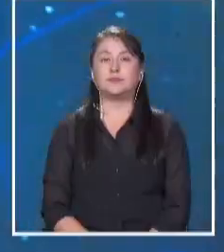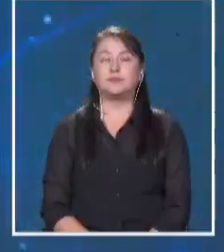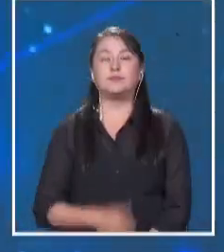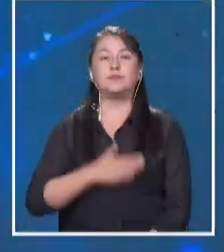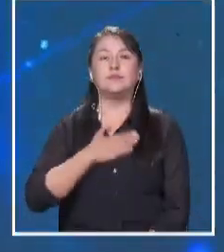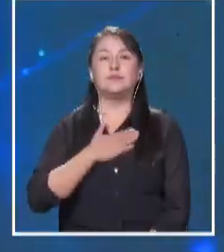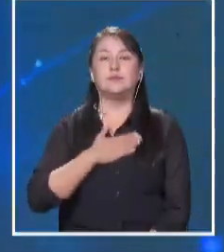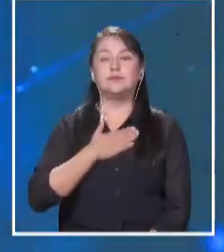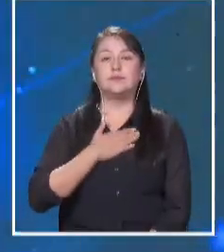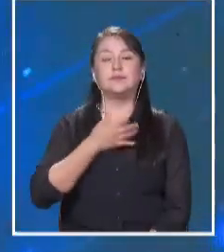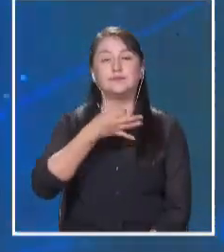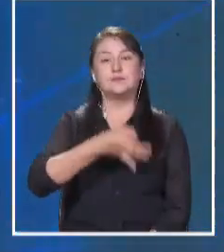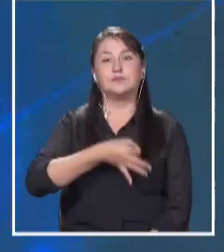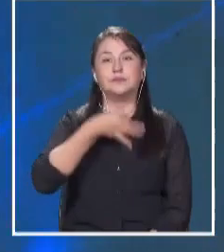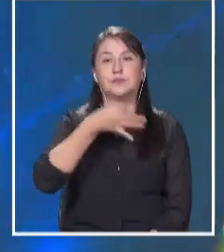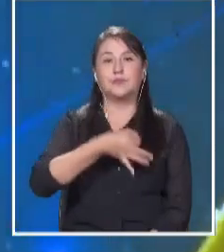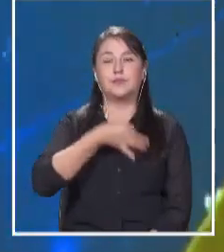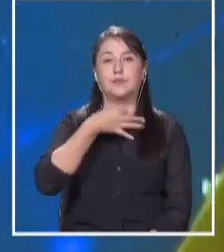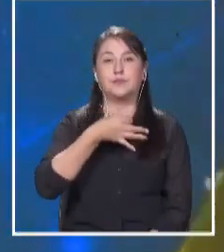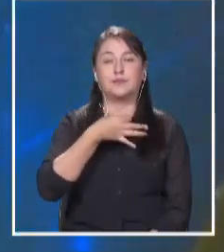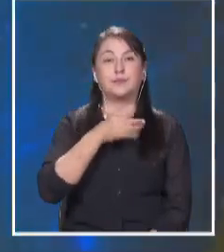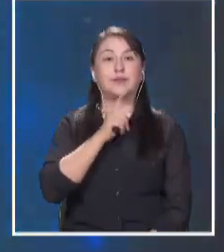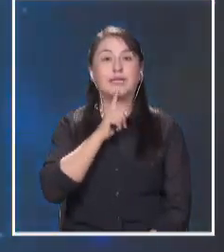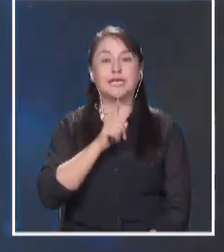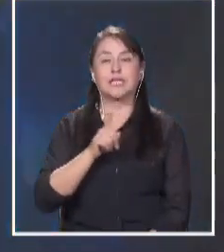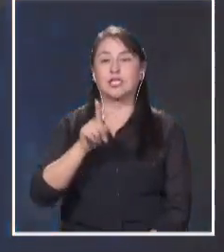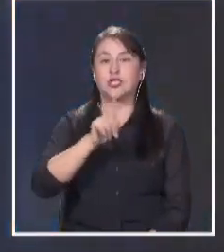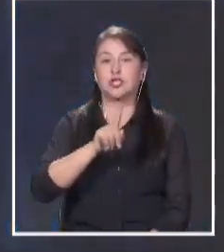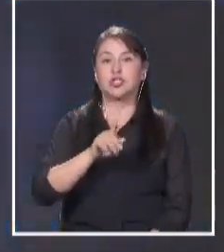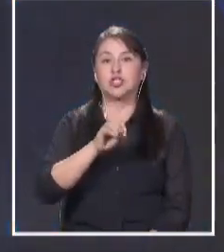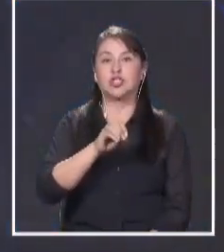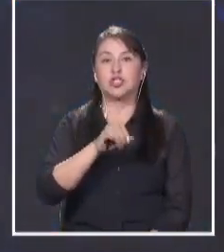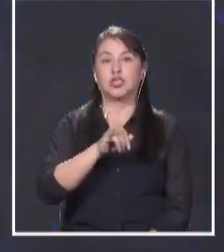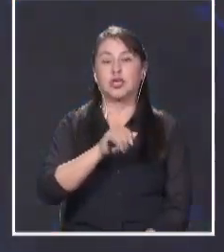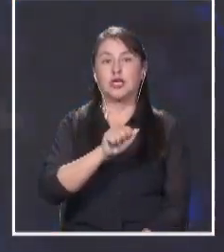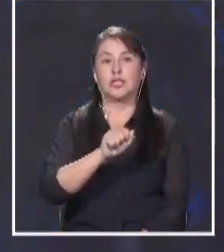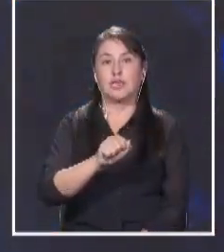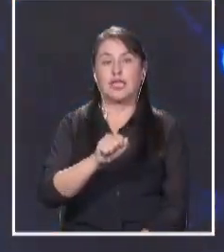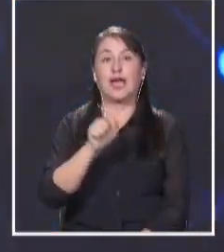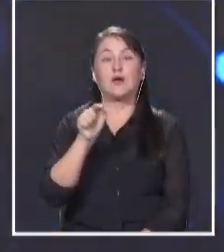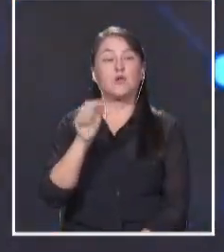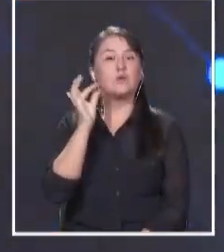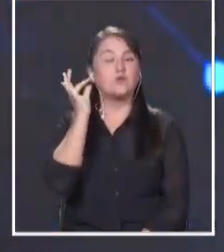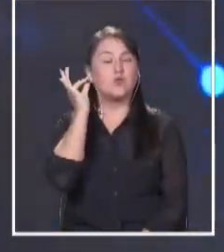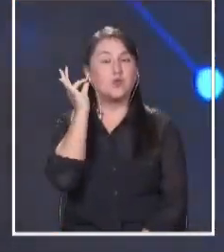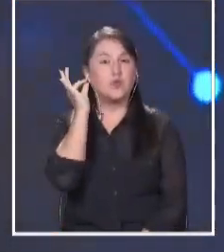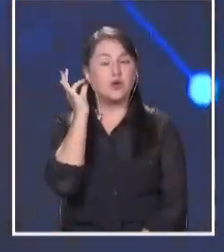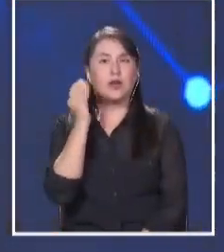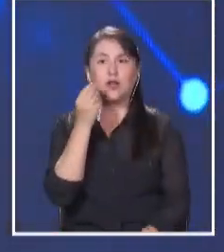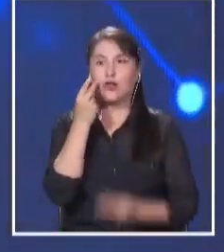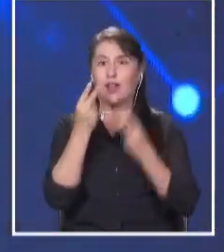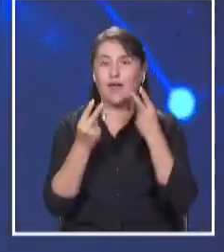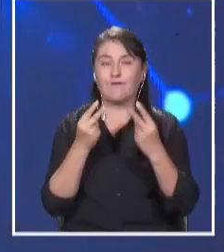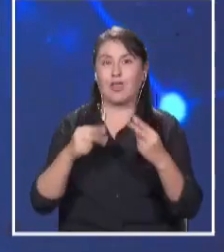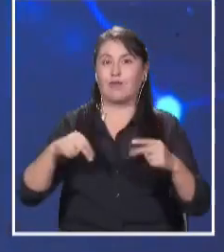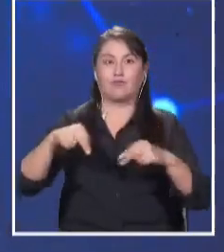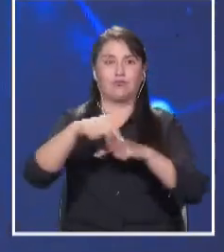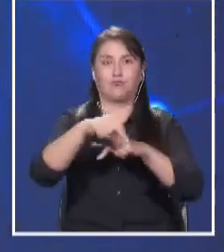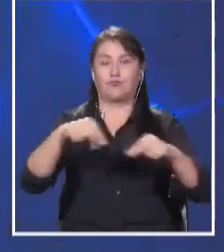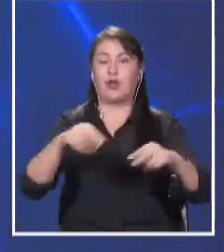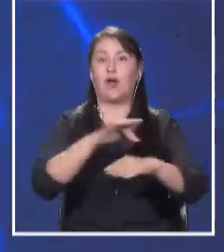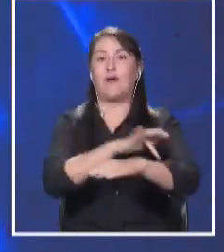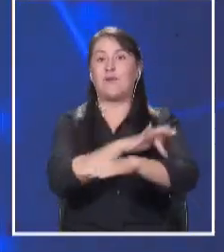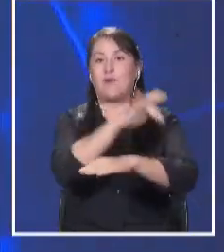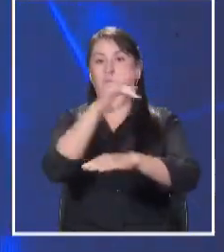Queremos escuchar las palabras ahora de Sonia, una mujer además de acción. La veo mucho en terreno, en expediciones con la Fundación